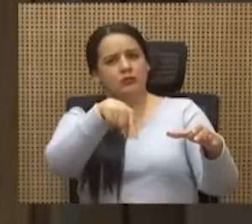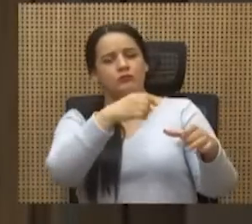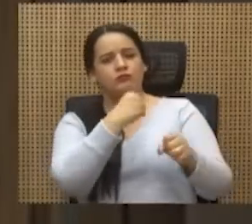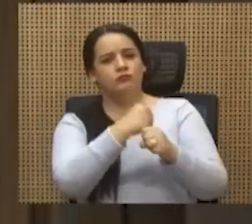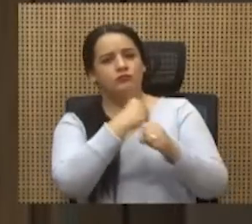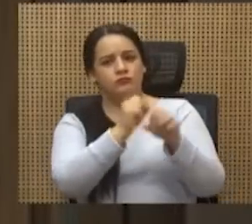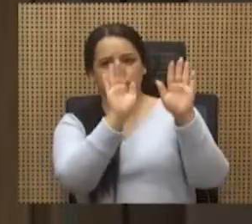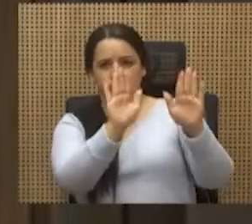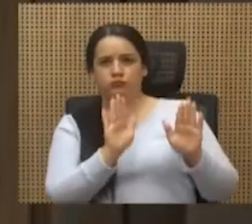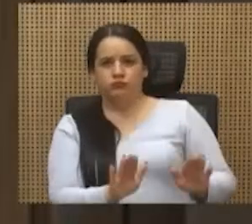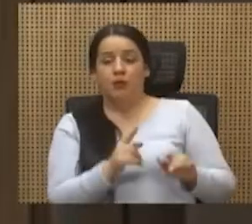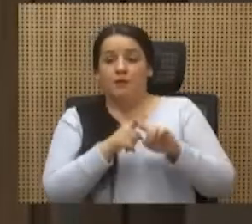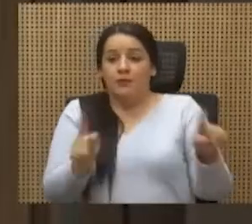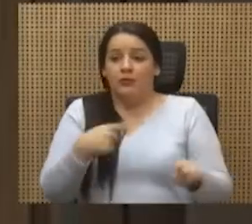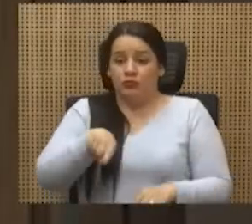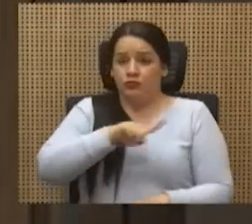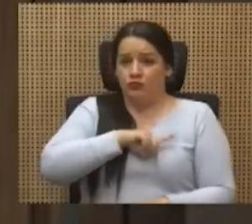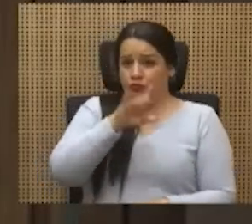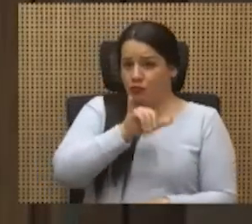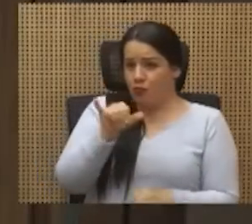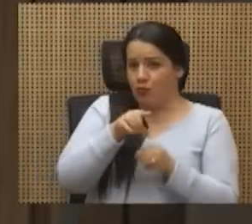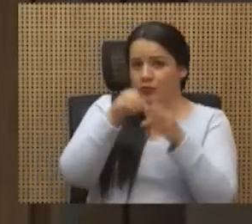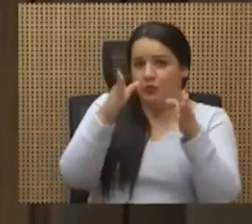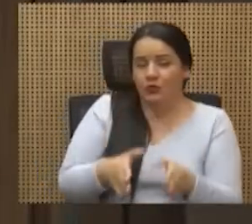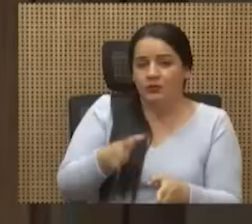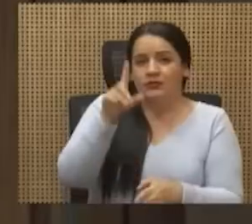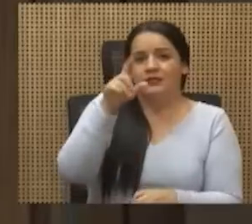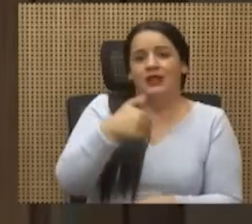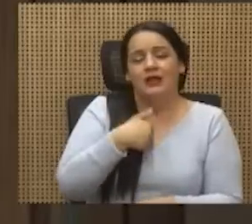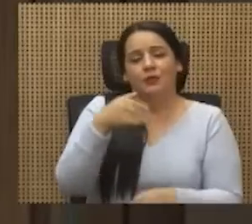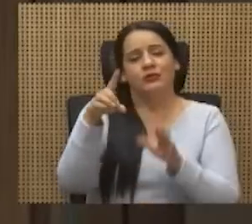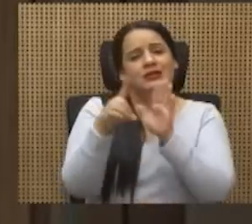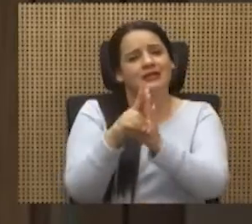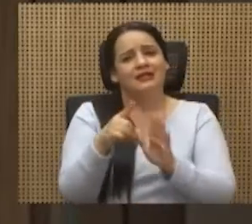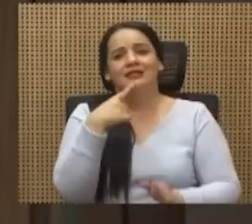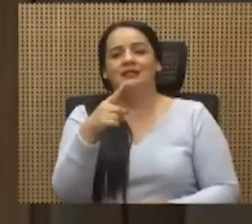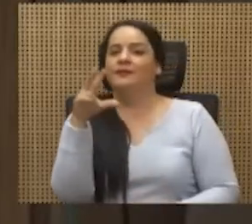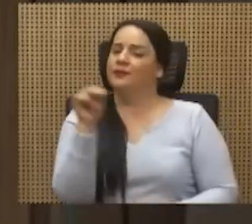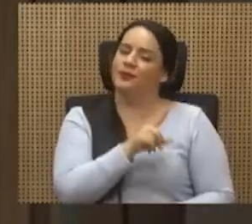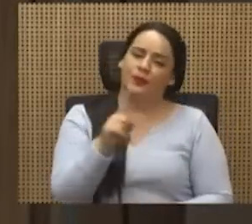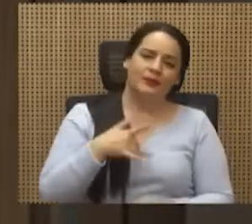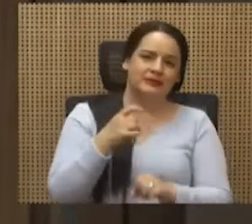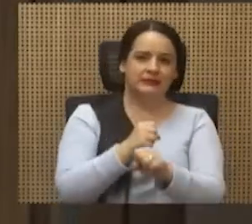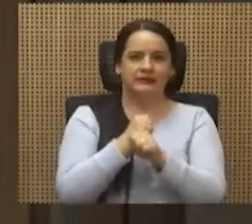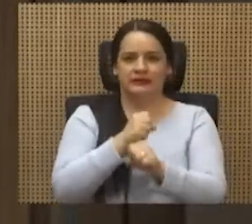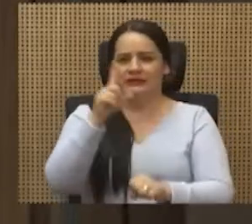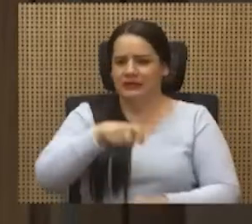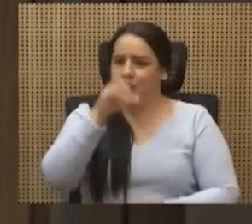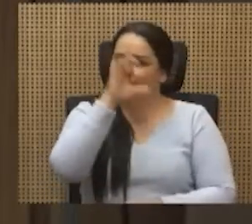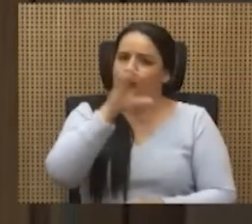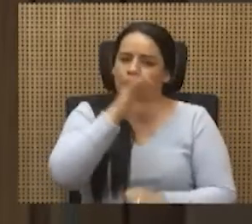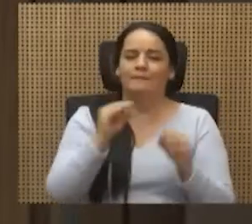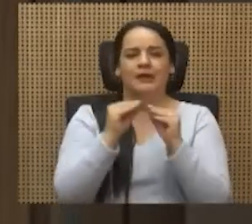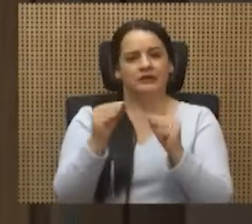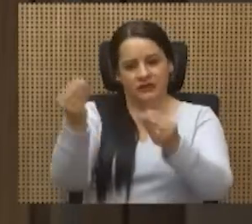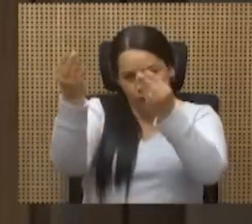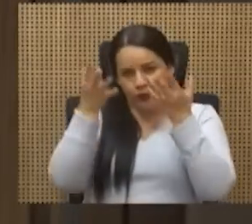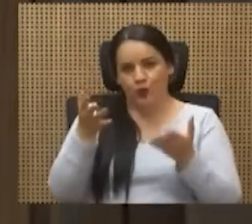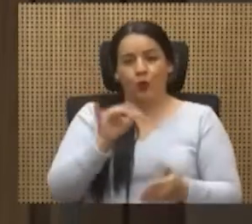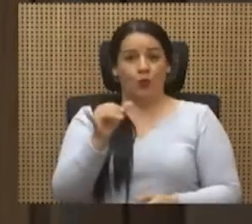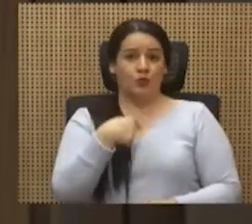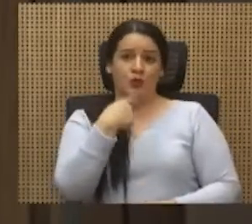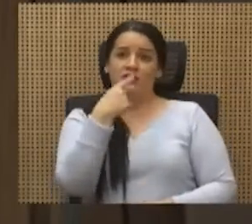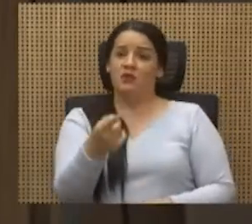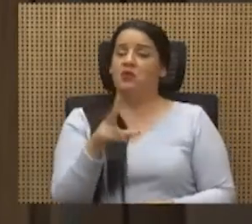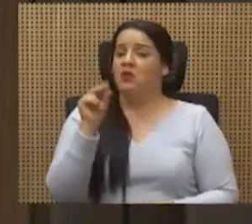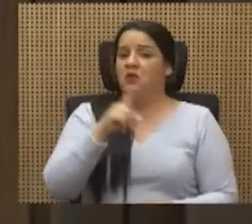pero creo que nosotros como diputados tenemos el derecho de decir no estoy seguro y quiero buscar más información Como le digo a